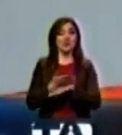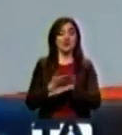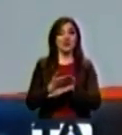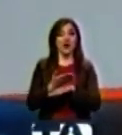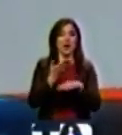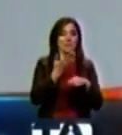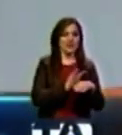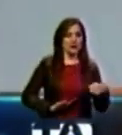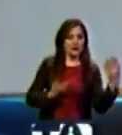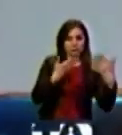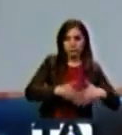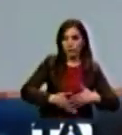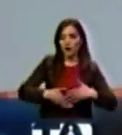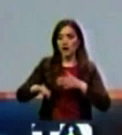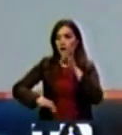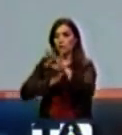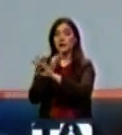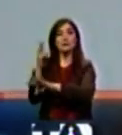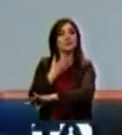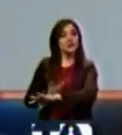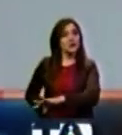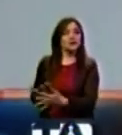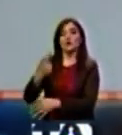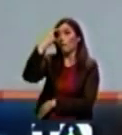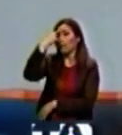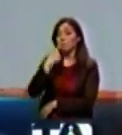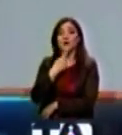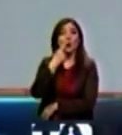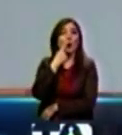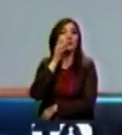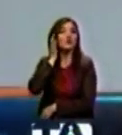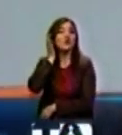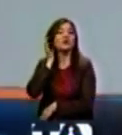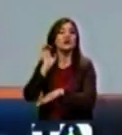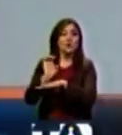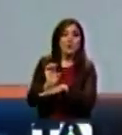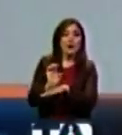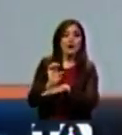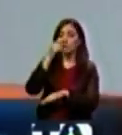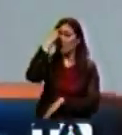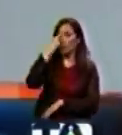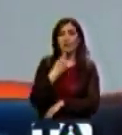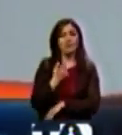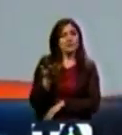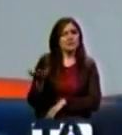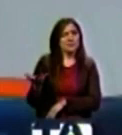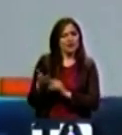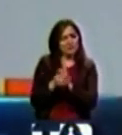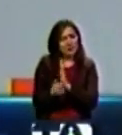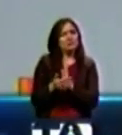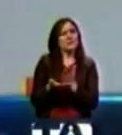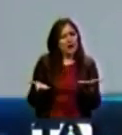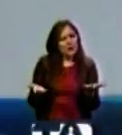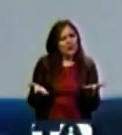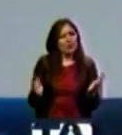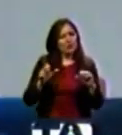nos dice? Que el perfil del vicepresidente o de la vicepresidenta del Ecuador tiene que ser un perfil que esté capacitado